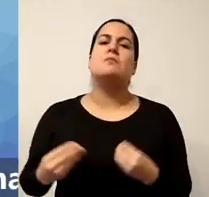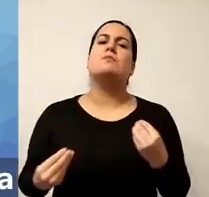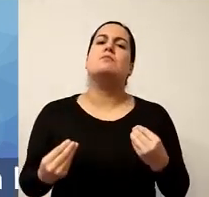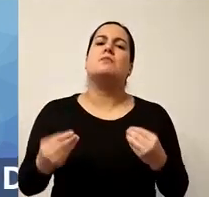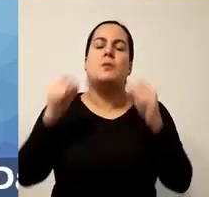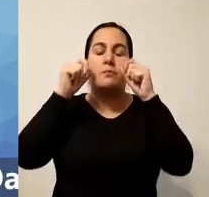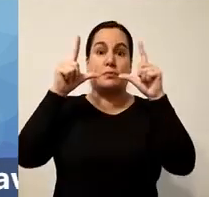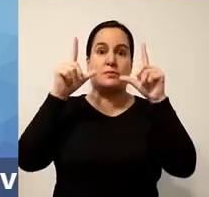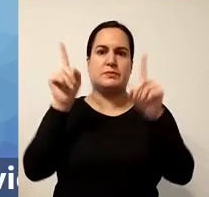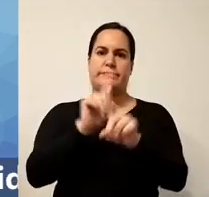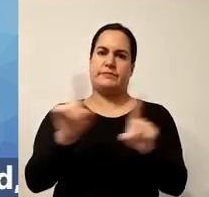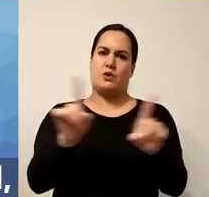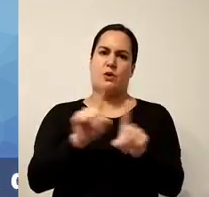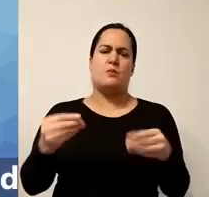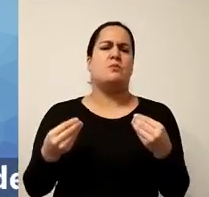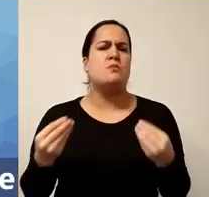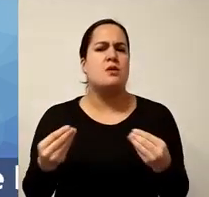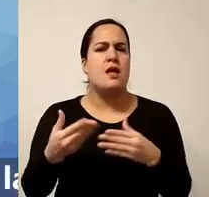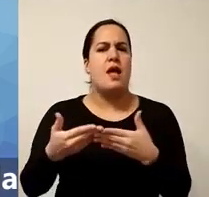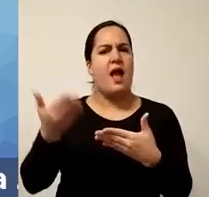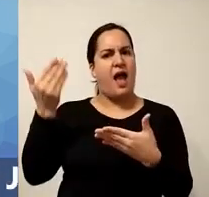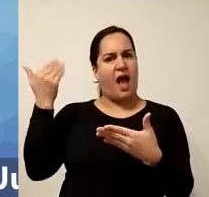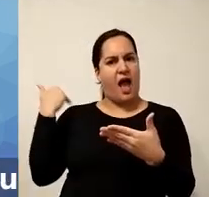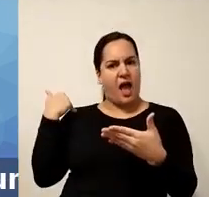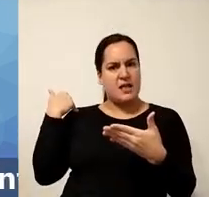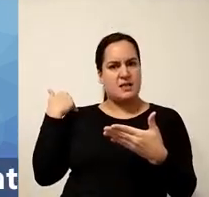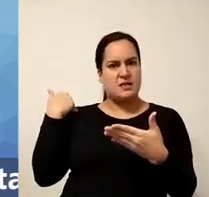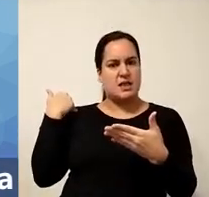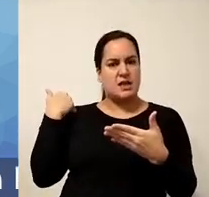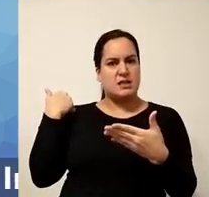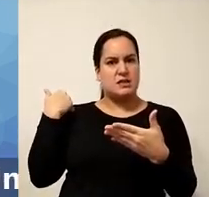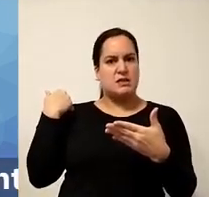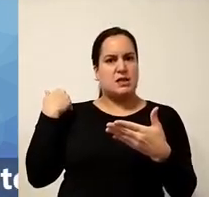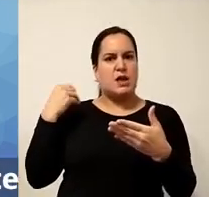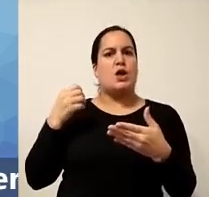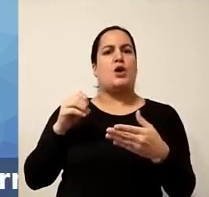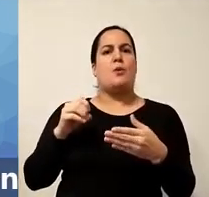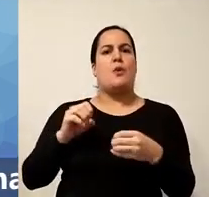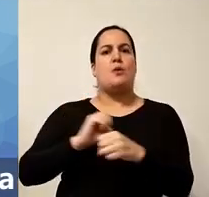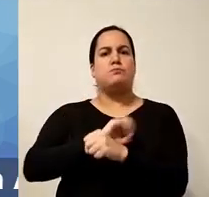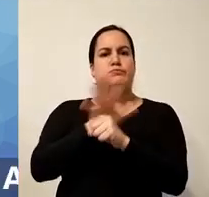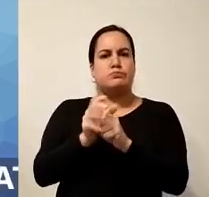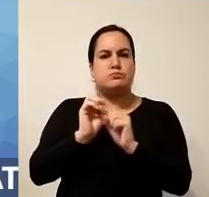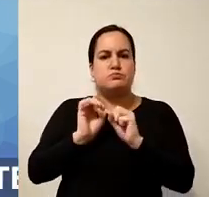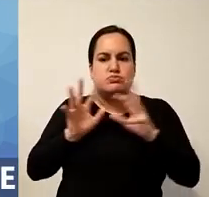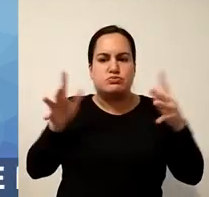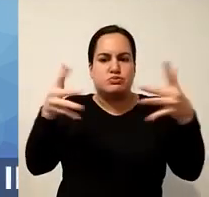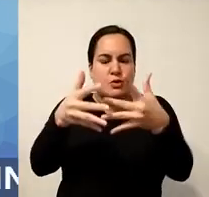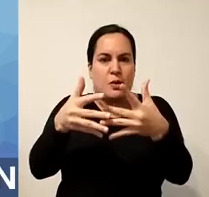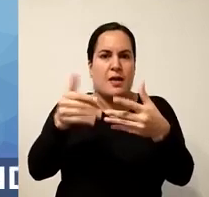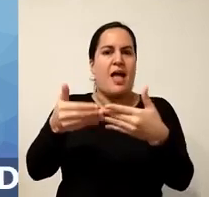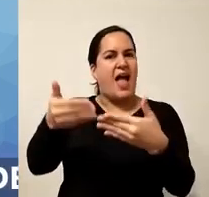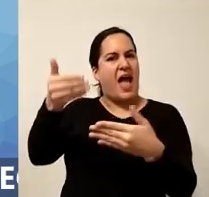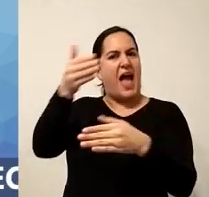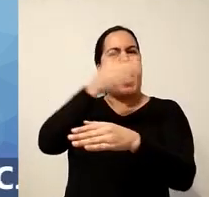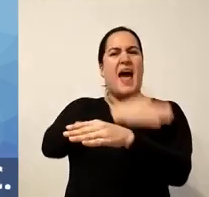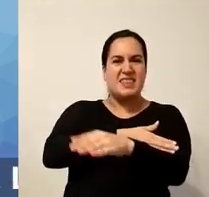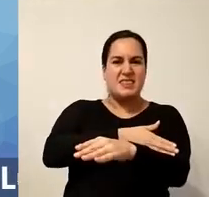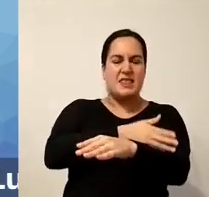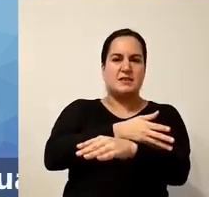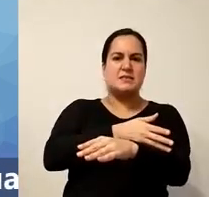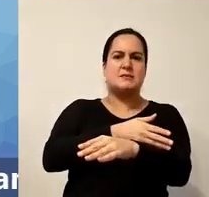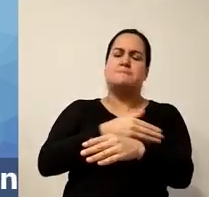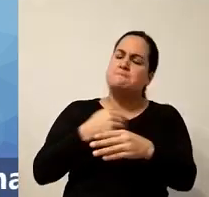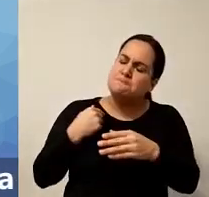se expresa pero cuando pase esto se van a dar con muchísima más fuerza y los